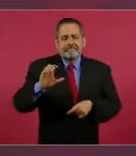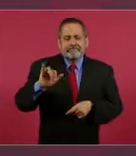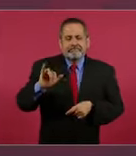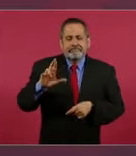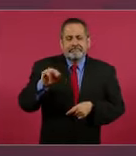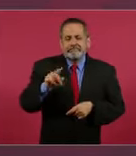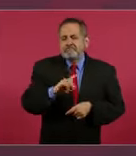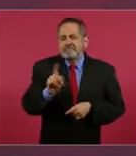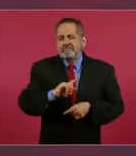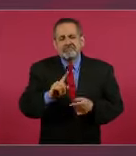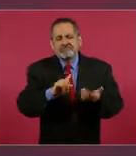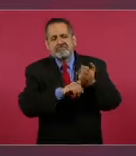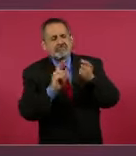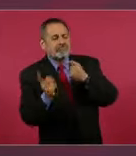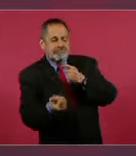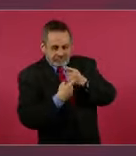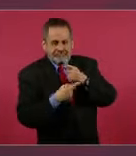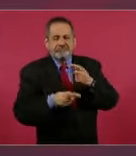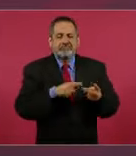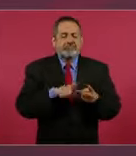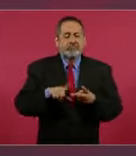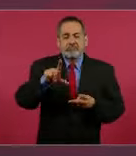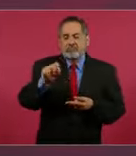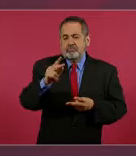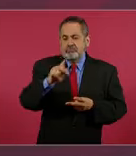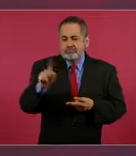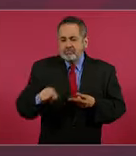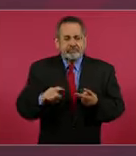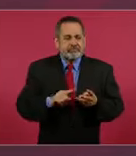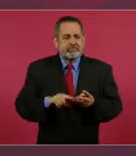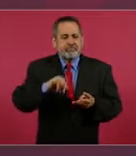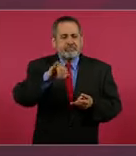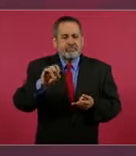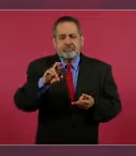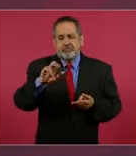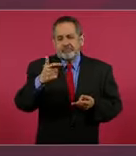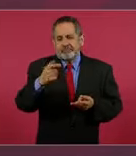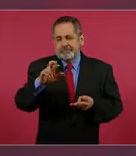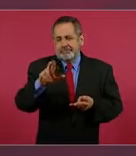no es López Dóriga, no es Jorge Ramos,